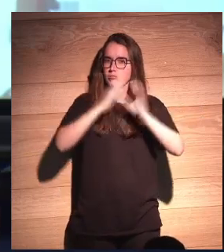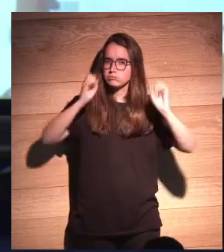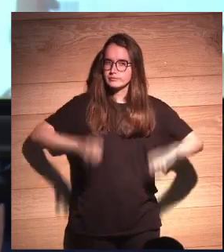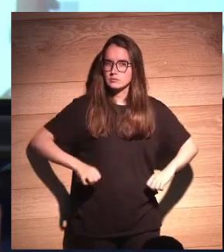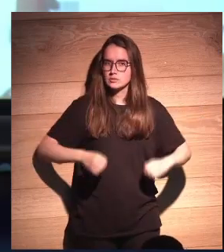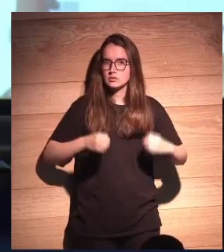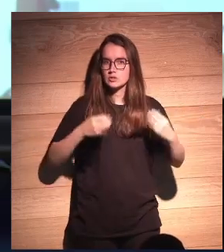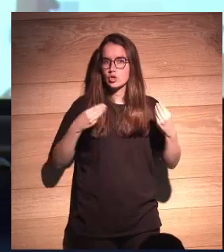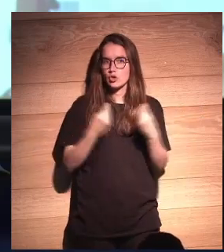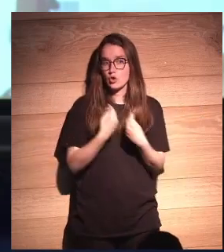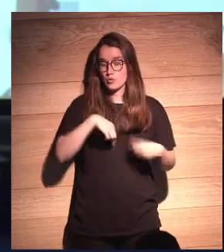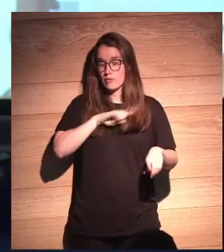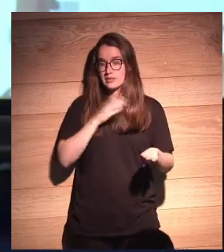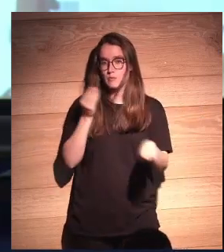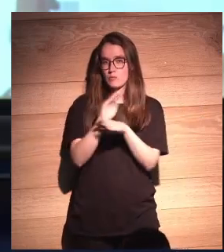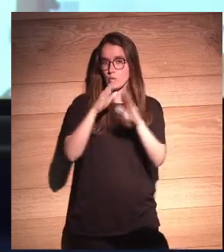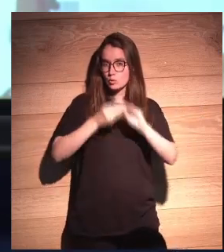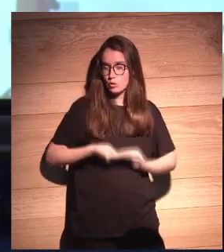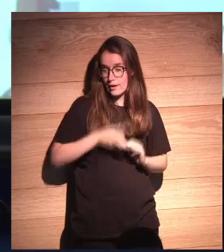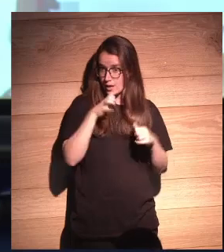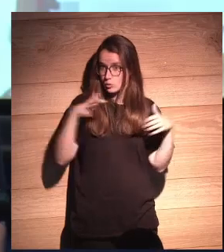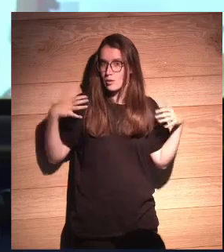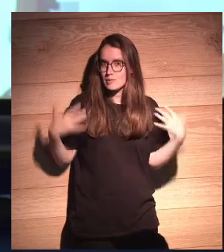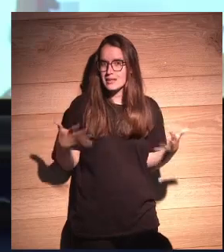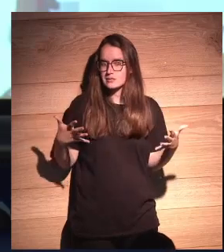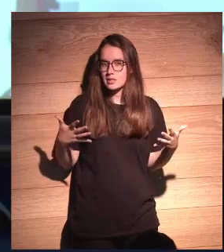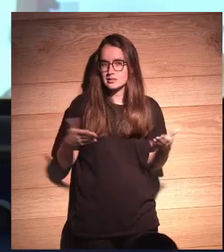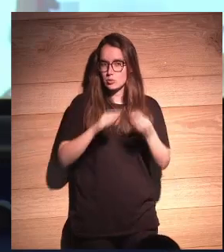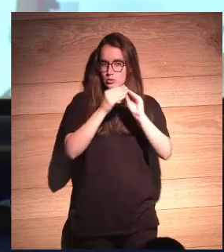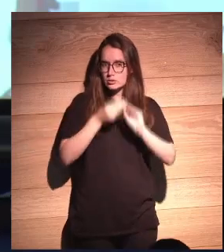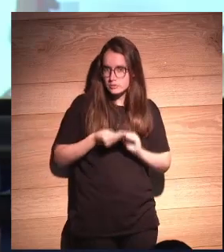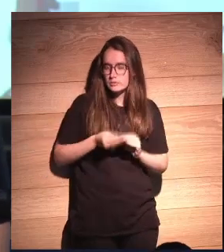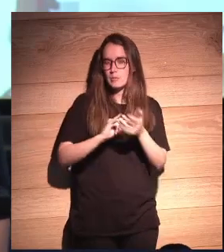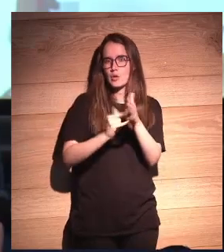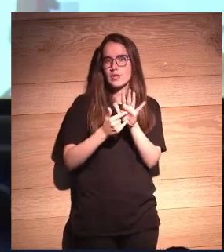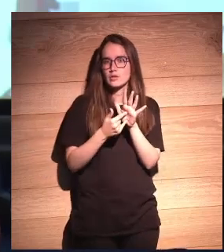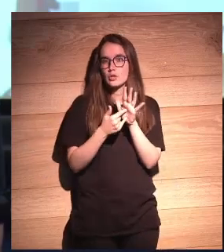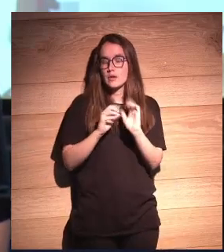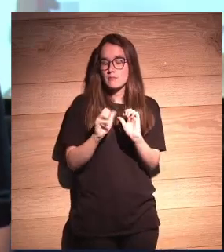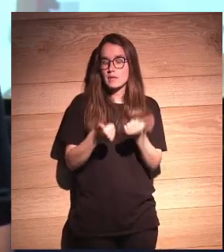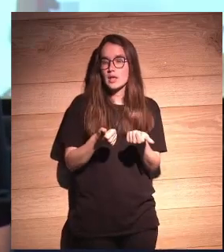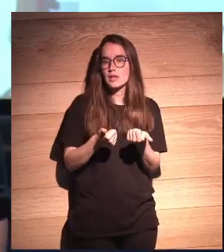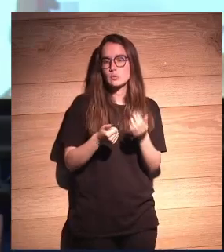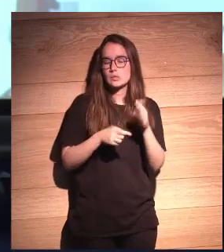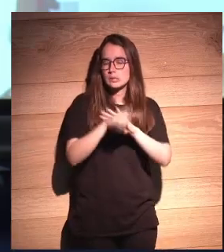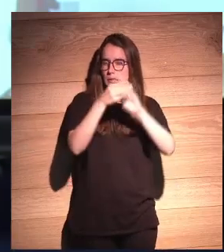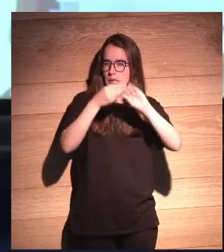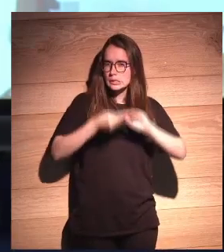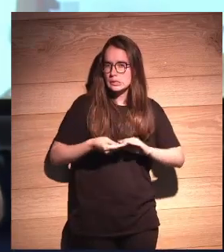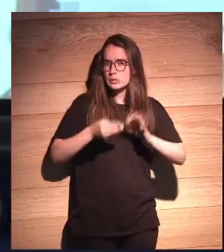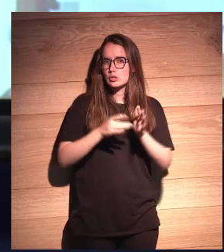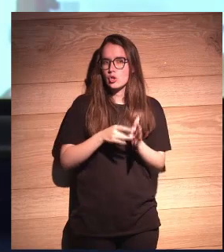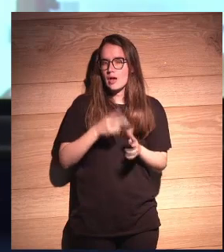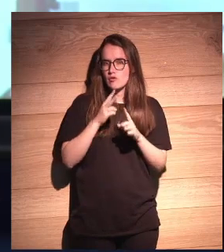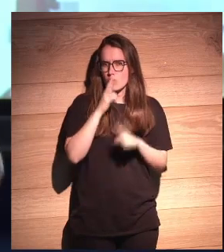acuerdo con Brutal Media, que es la productora con la que actualmente estamos produciendo el proyecto, y empezamos a desarrollarlo. Hemos